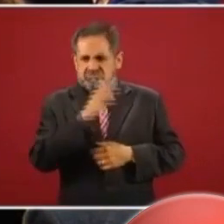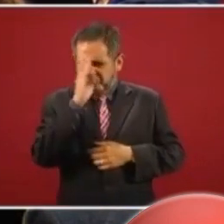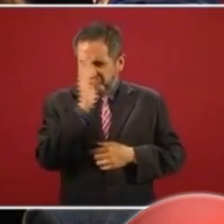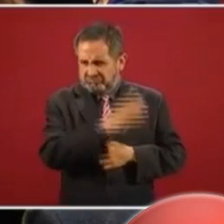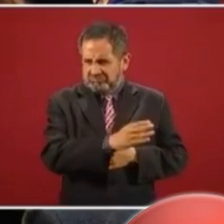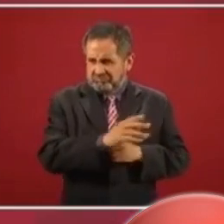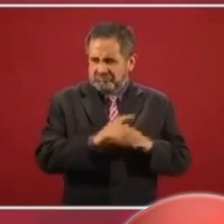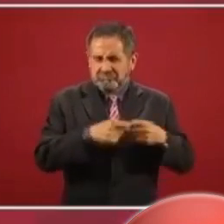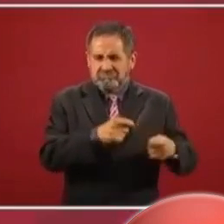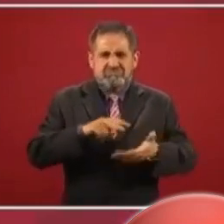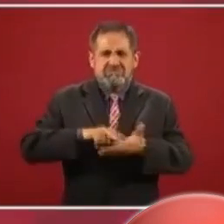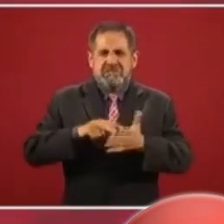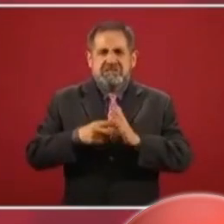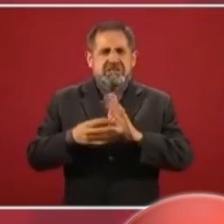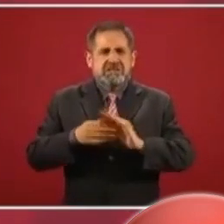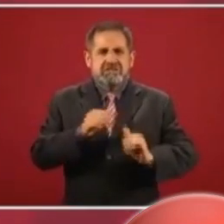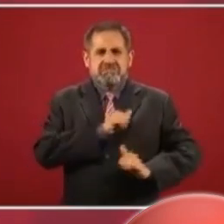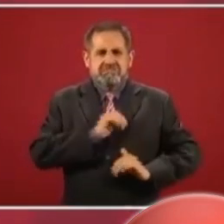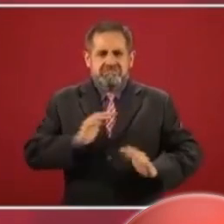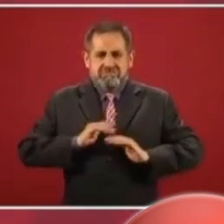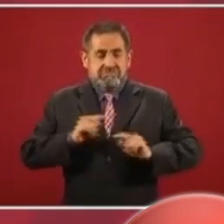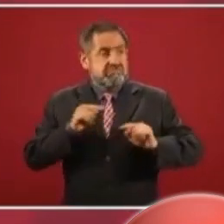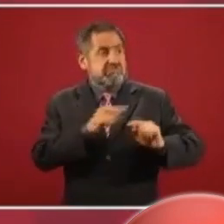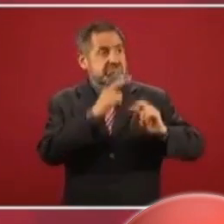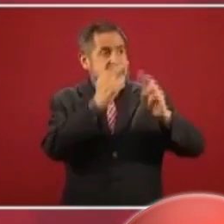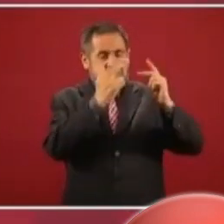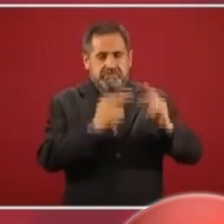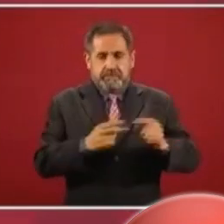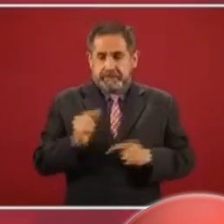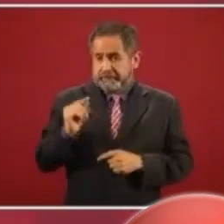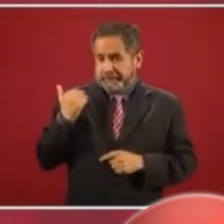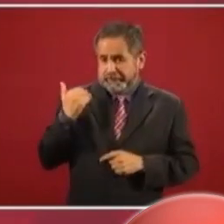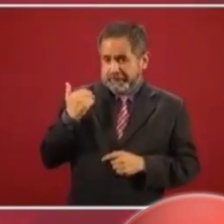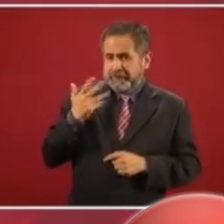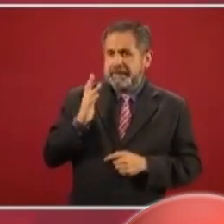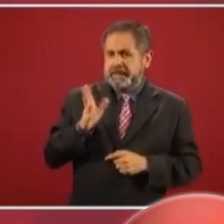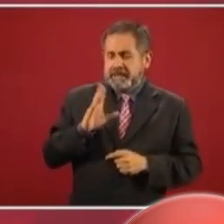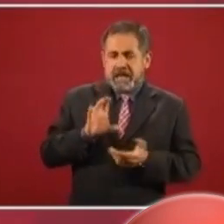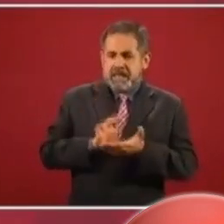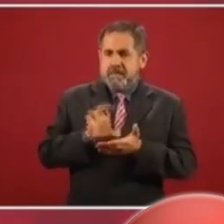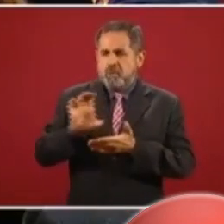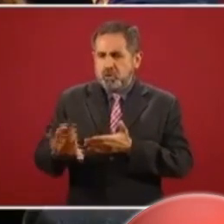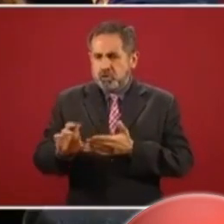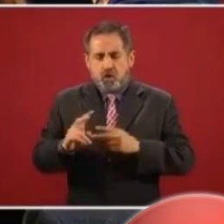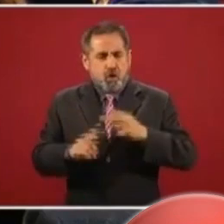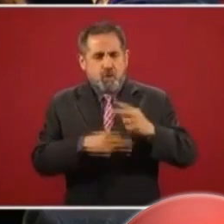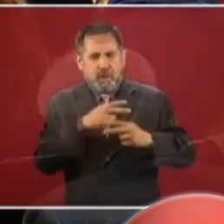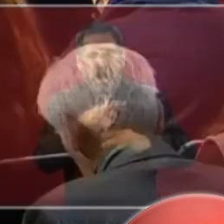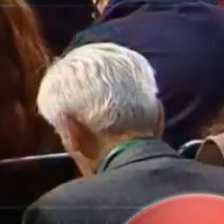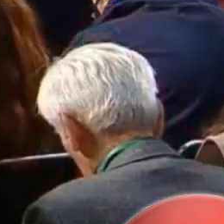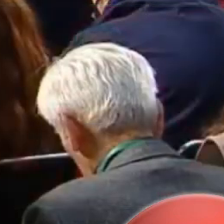los ingenieros militares. De hecho, en estos días se hizo ya el depósito, y en